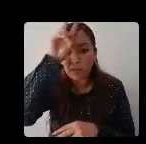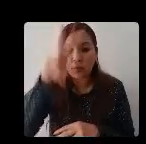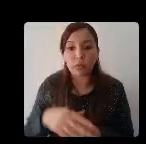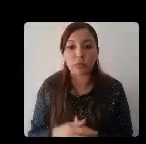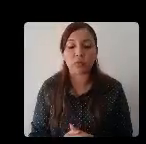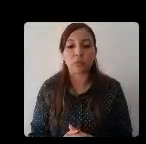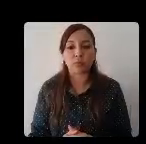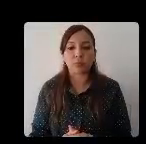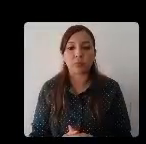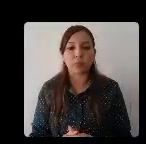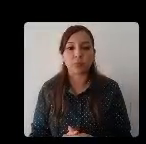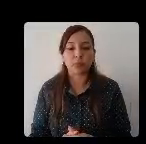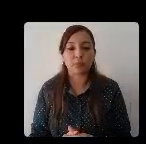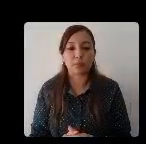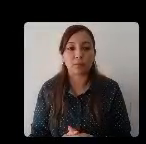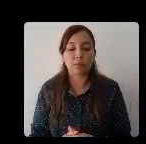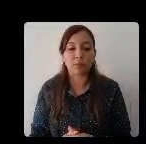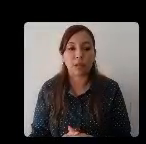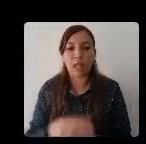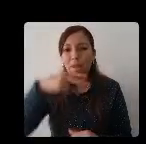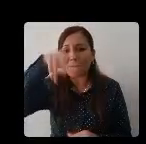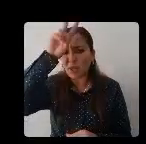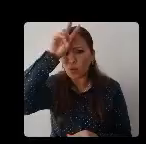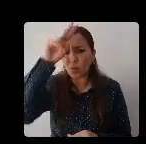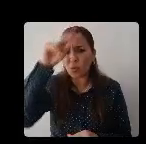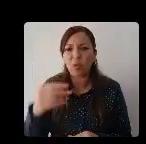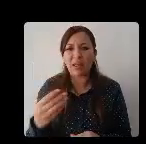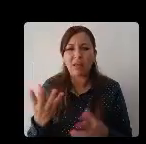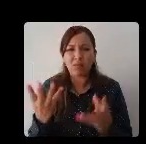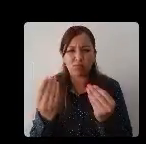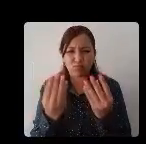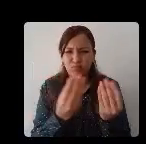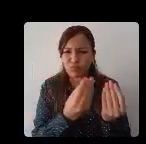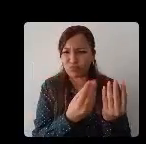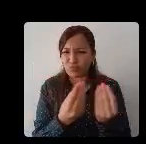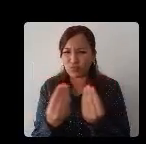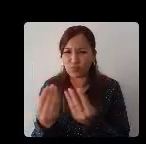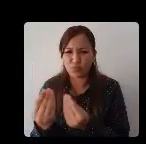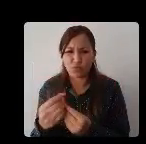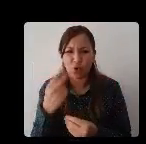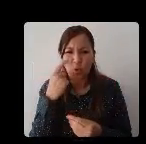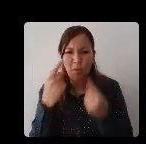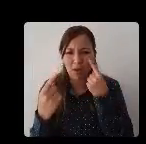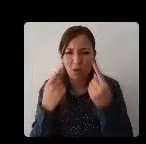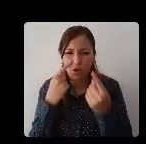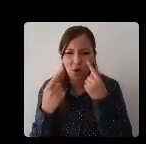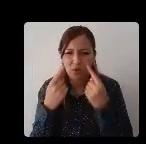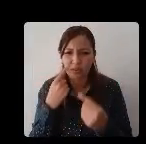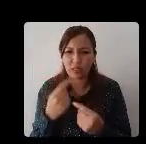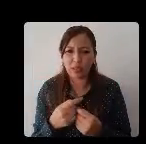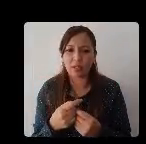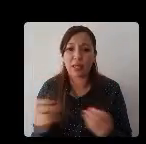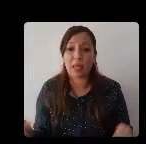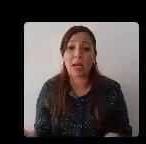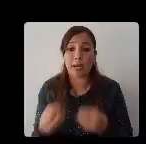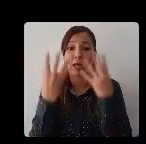Así que ya para terminar, ¿qué palabras le darías a las personas que nos están oyendo para invitarlos a visitar Tingana?